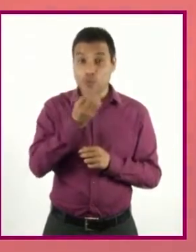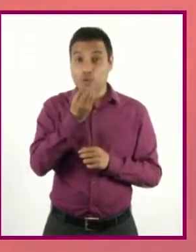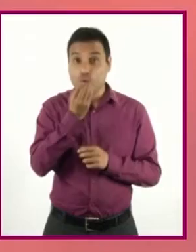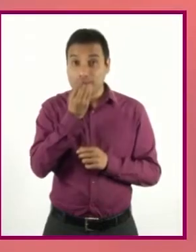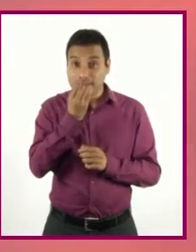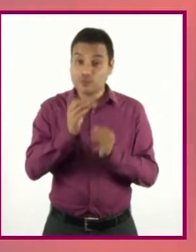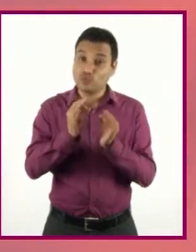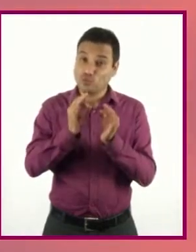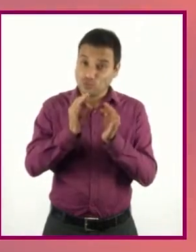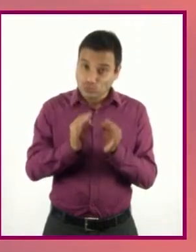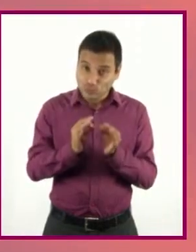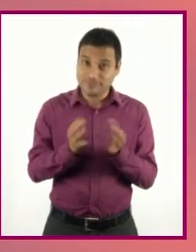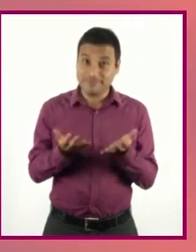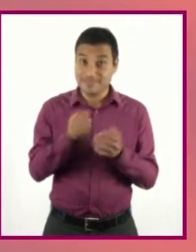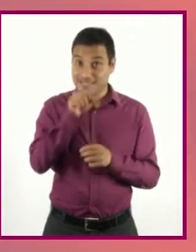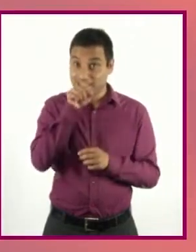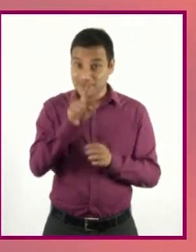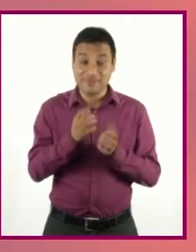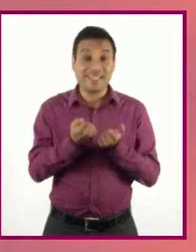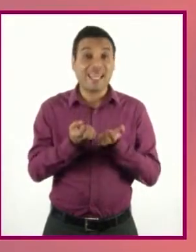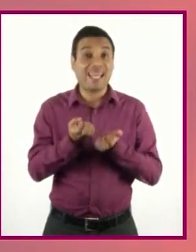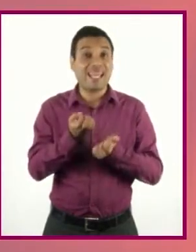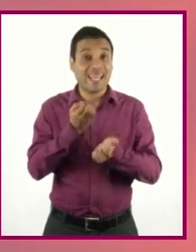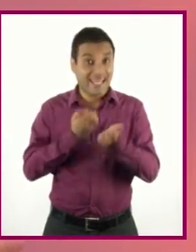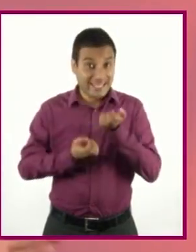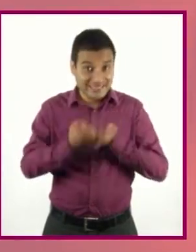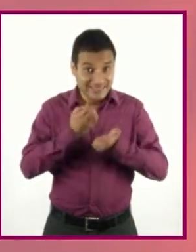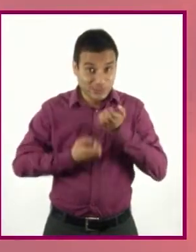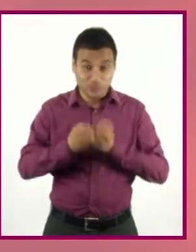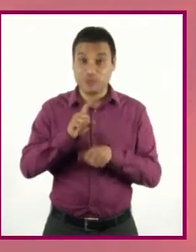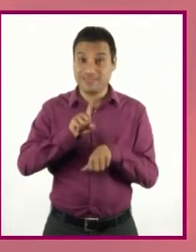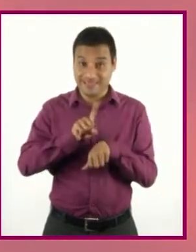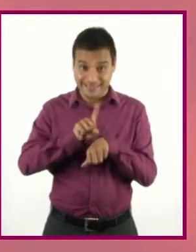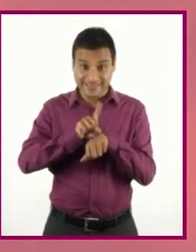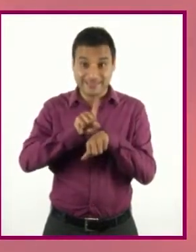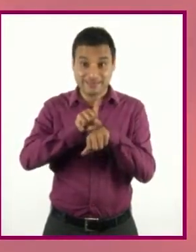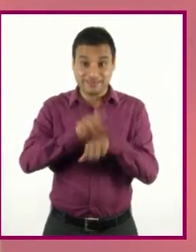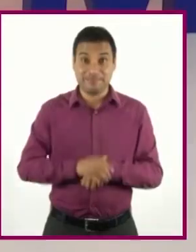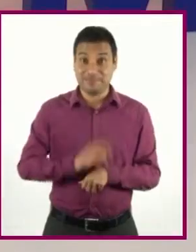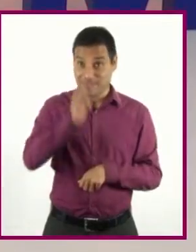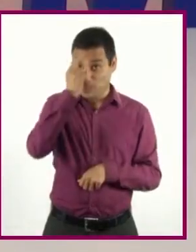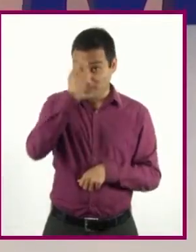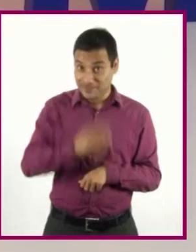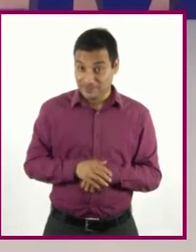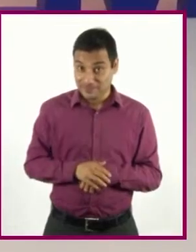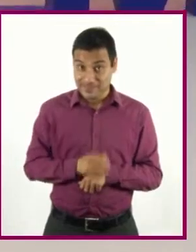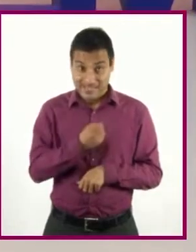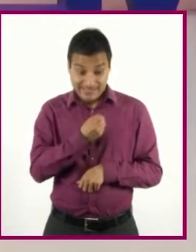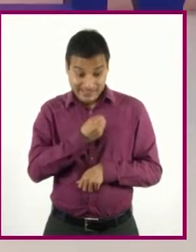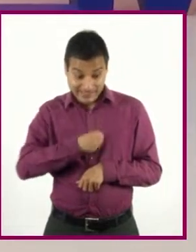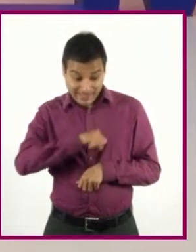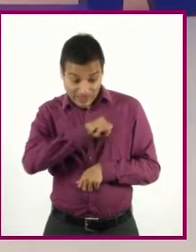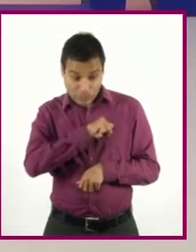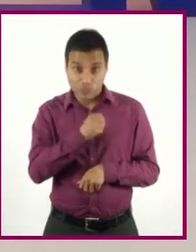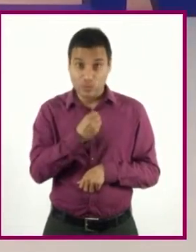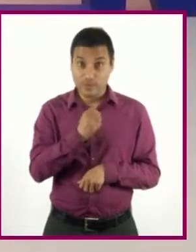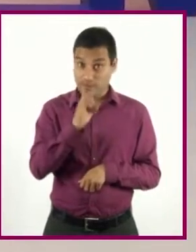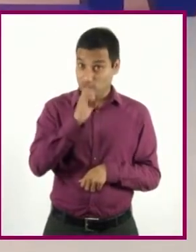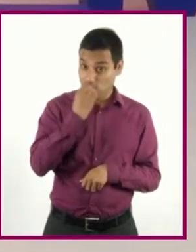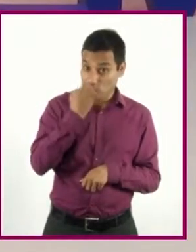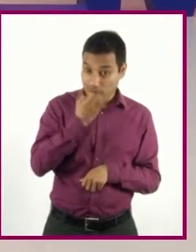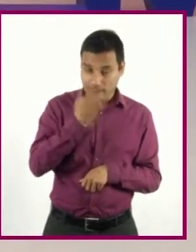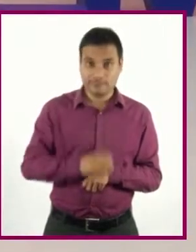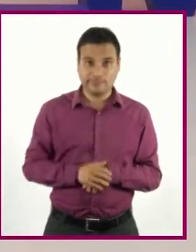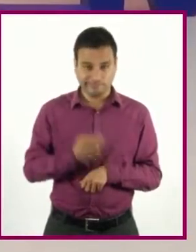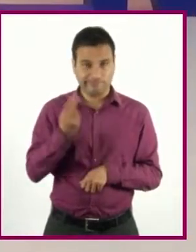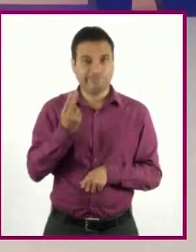de lo posible, realizar actividad física diariamente. Recuerden que la salud como la educación es una tarea en la que